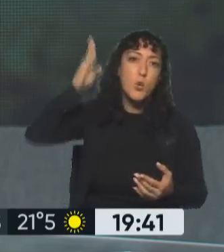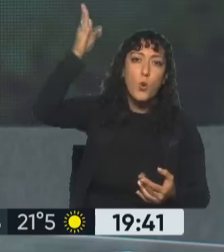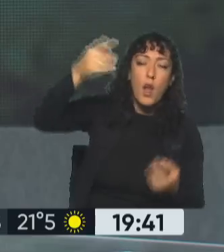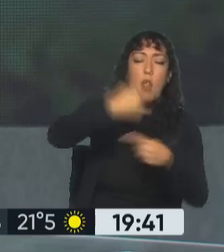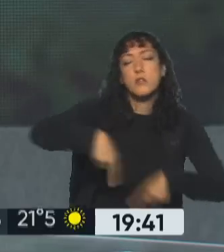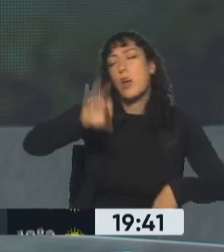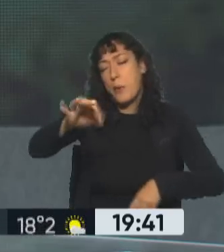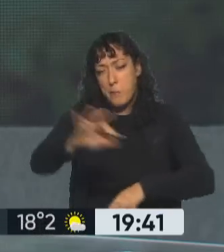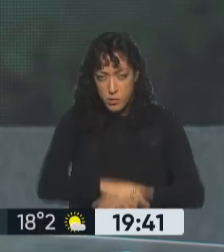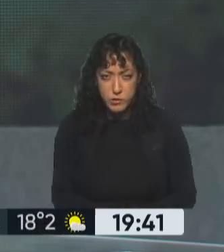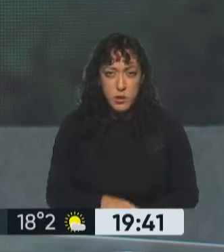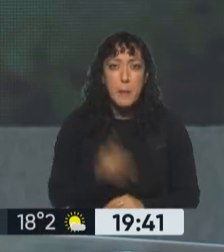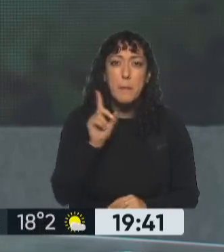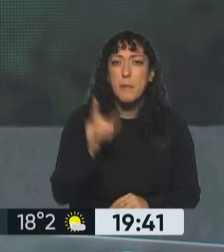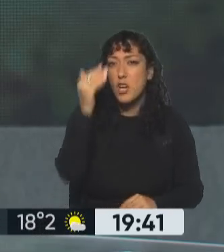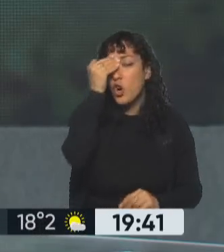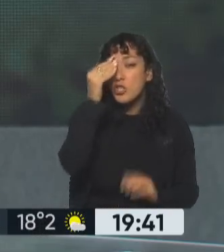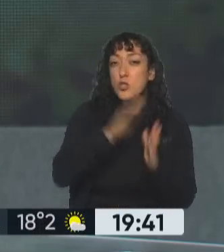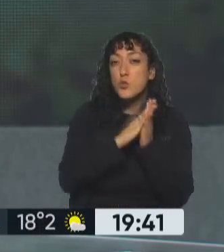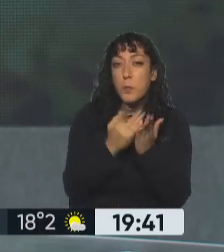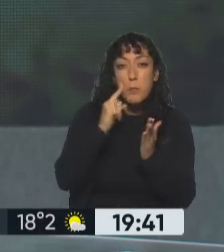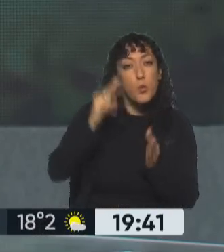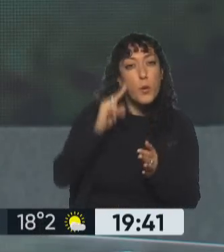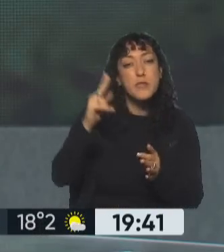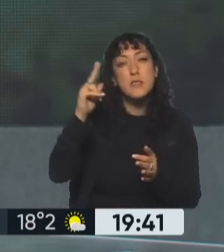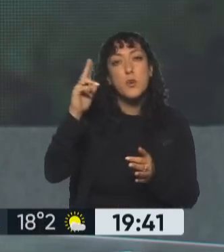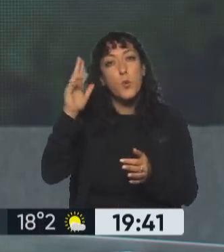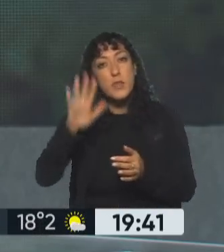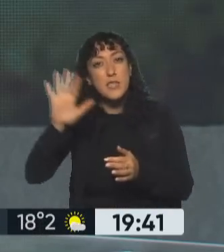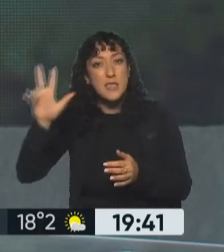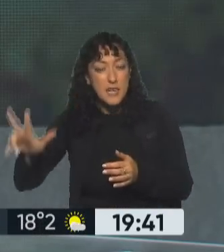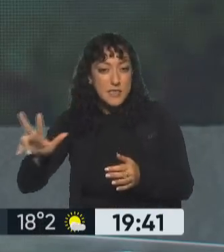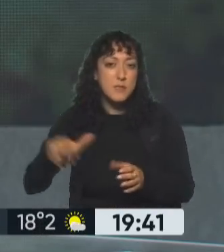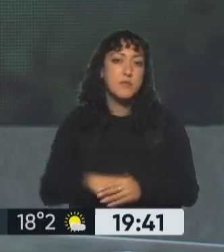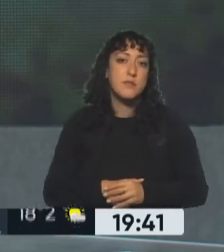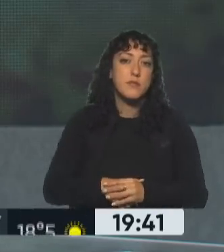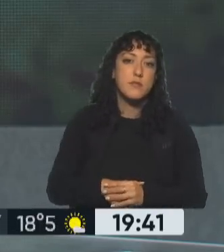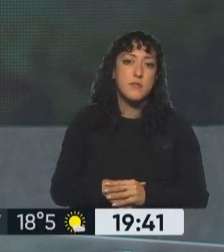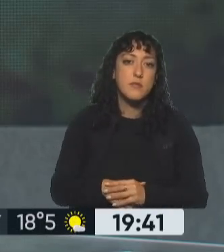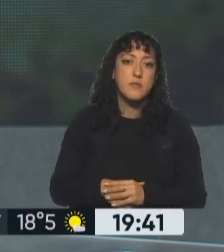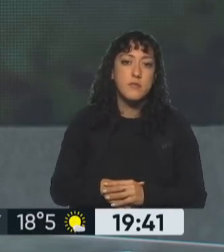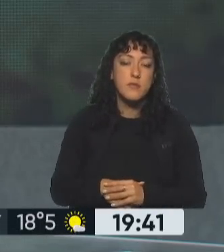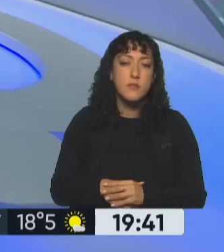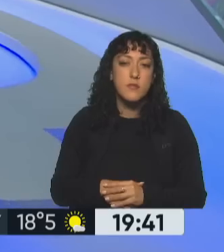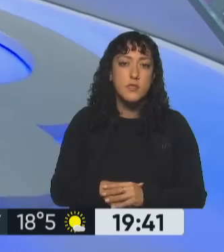sabemos eso. Pero la Constitución va al 53 y seguían las luchas intestinas de